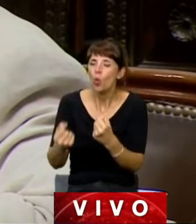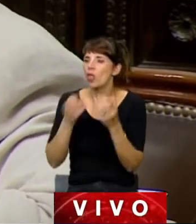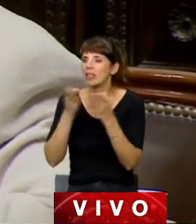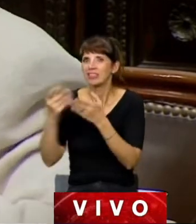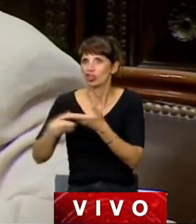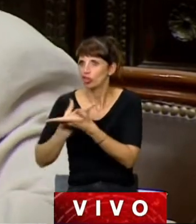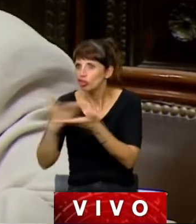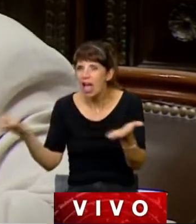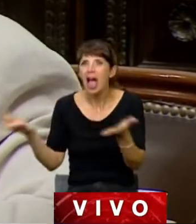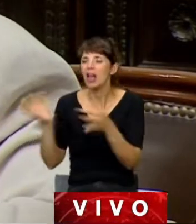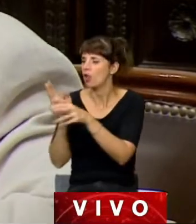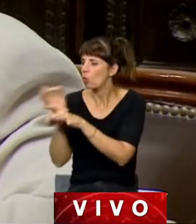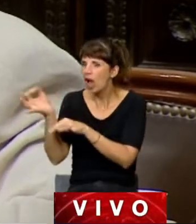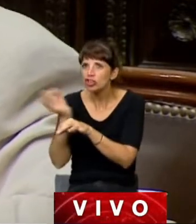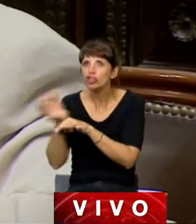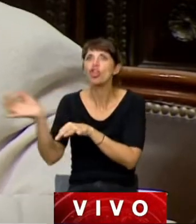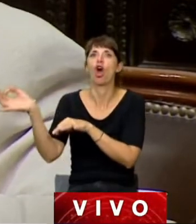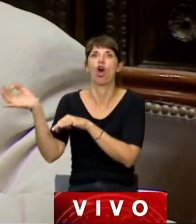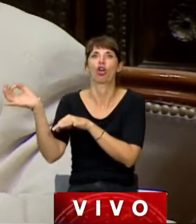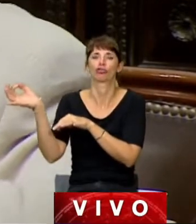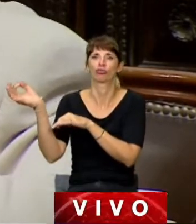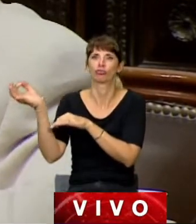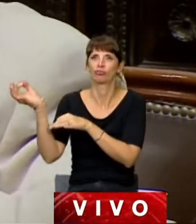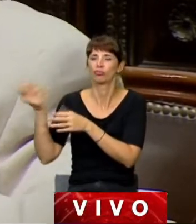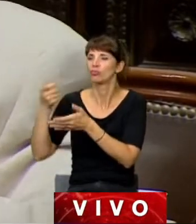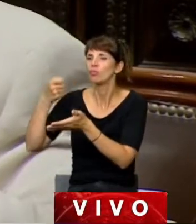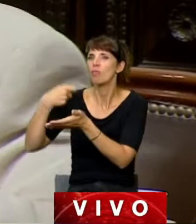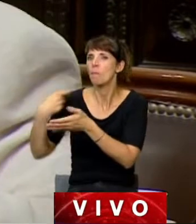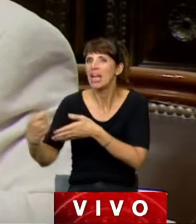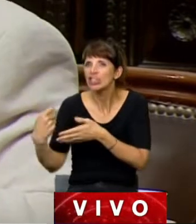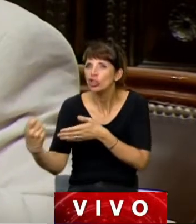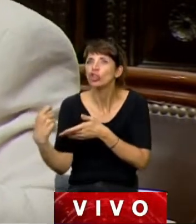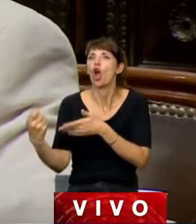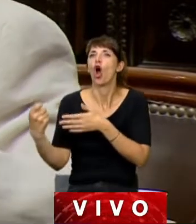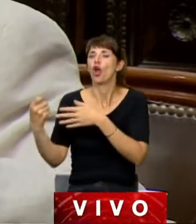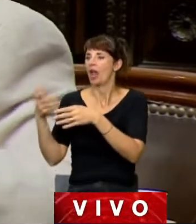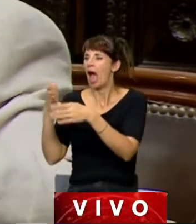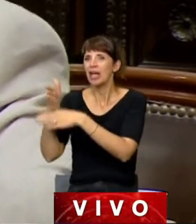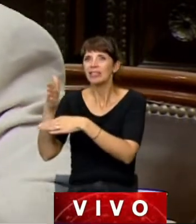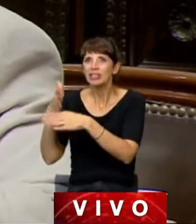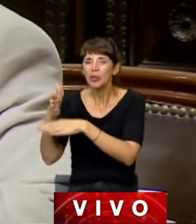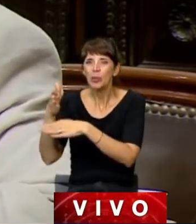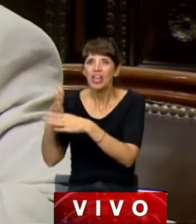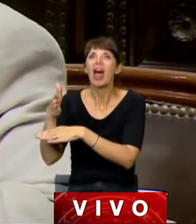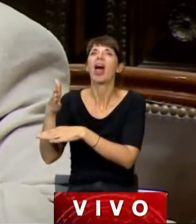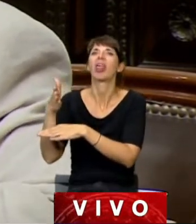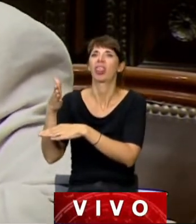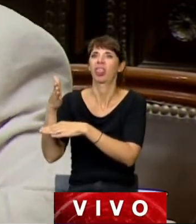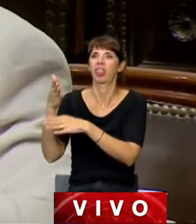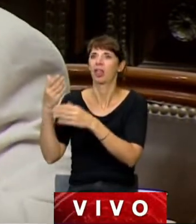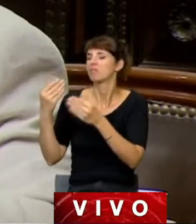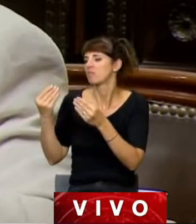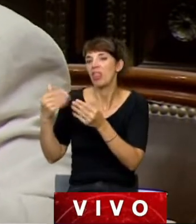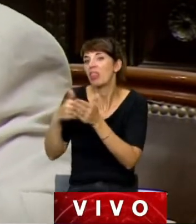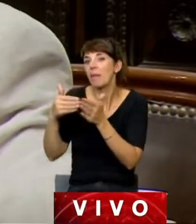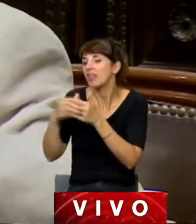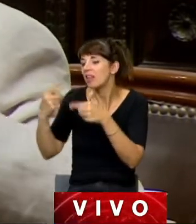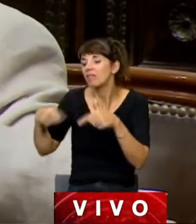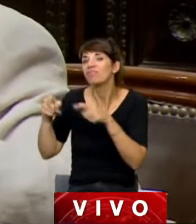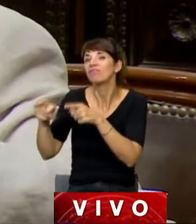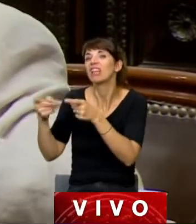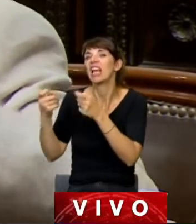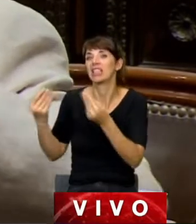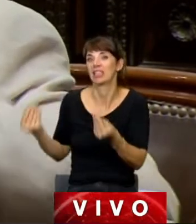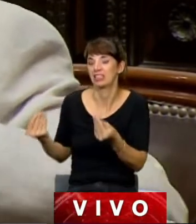a la educación, a la seguridad social y a la accesibilidad en los medios digamos, físicos con los cuales debe